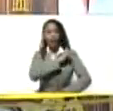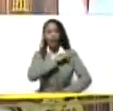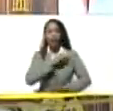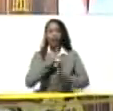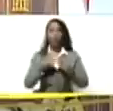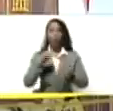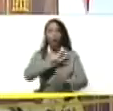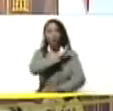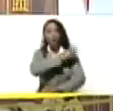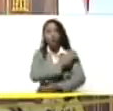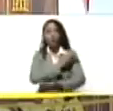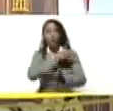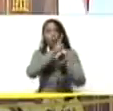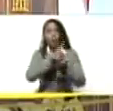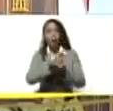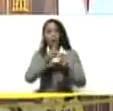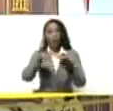caracas